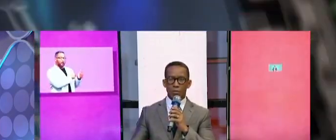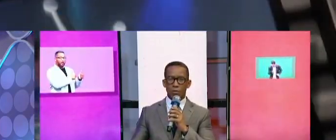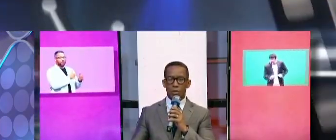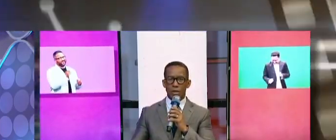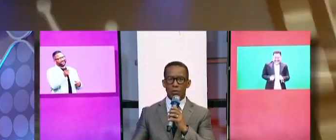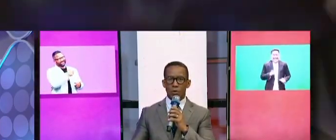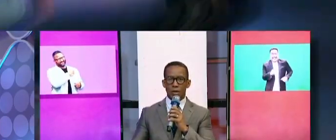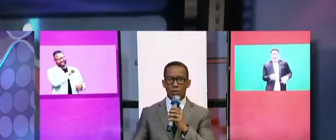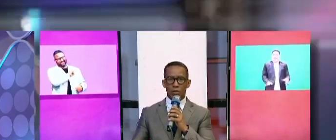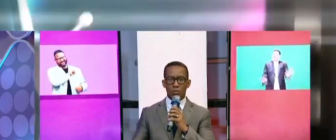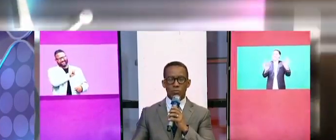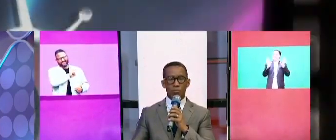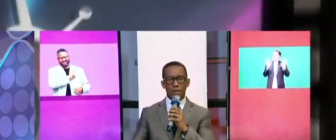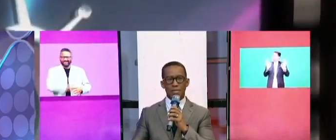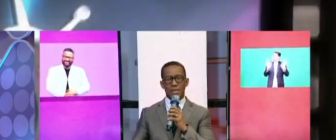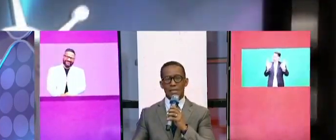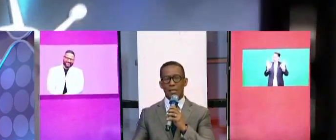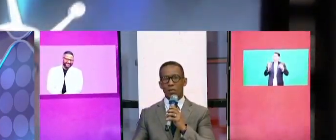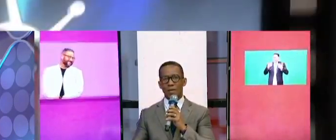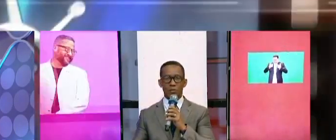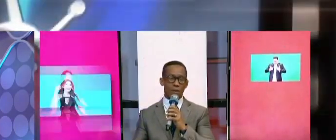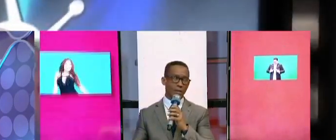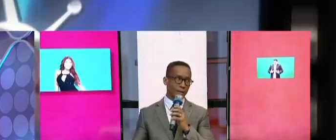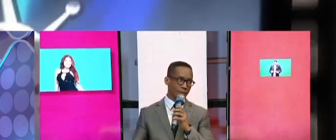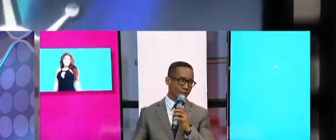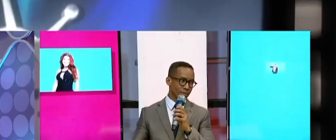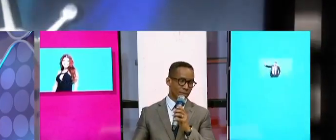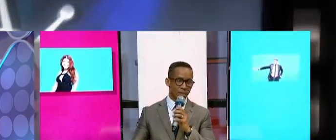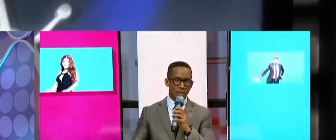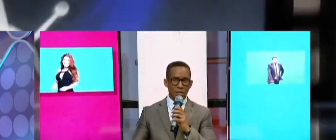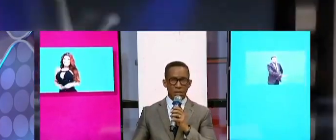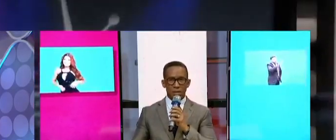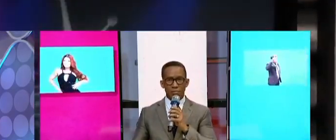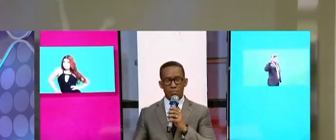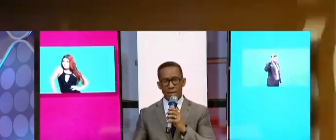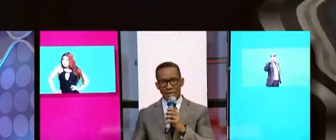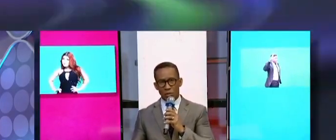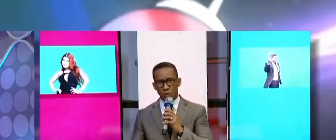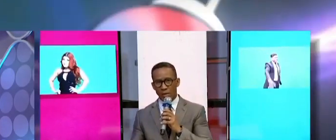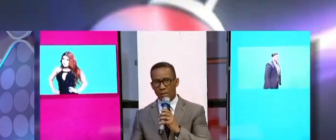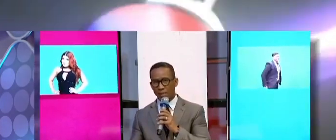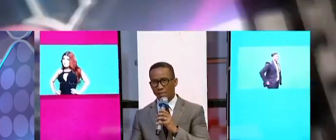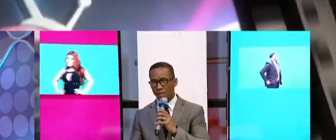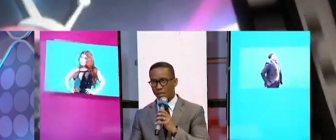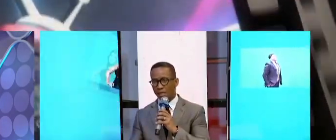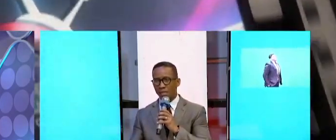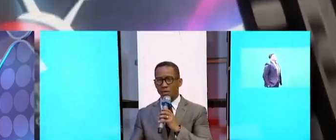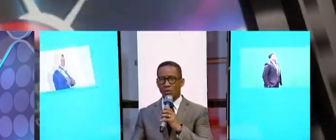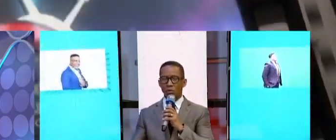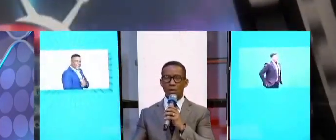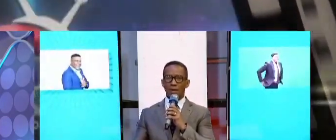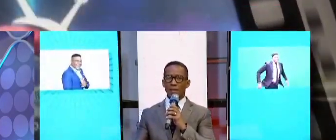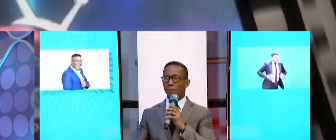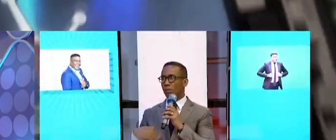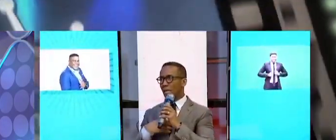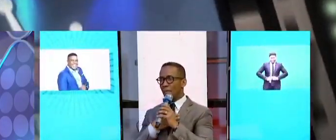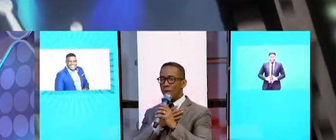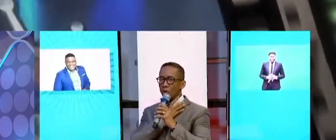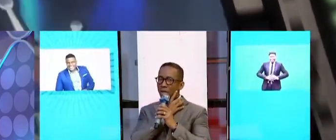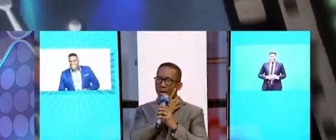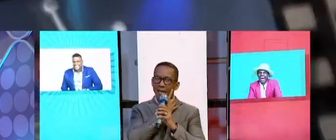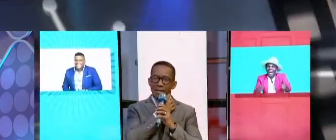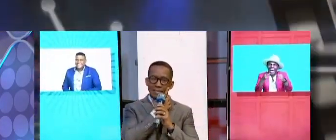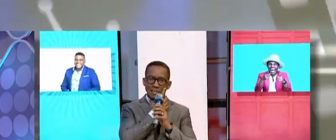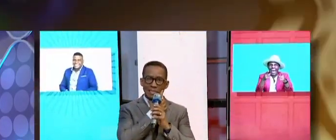Partido Revolucionario Moderno, parece que ha tenido mala suerte. ¿Tú crees? Tú jaya muy, como dicen allá en el campo. Una de las diputadas